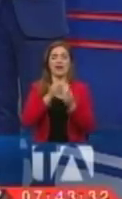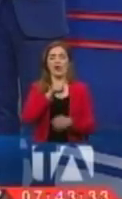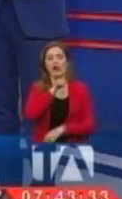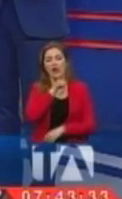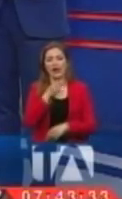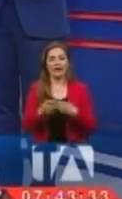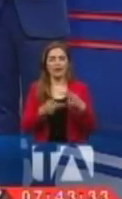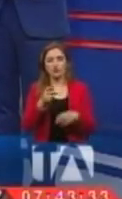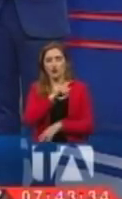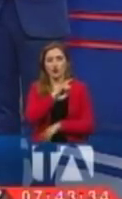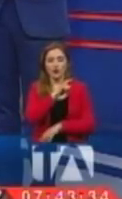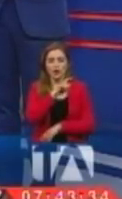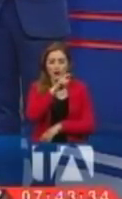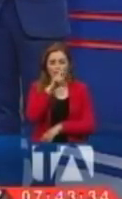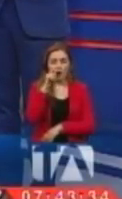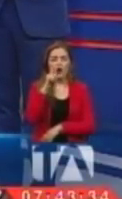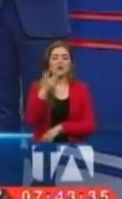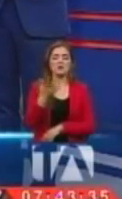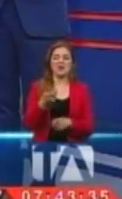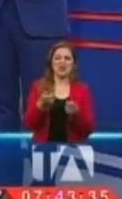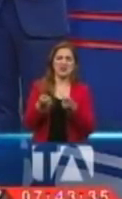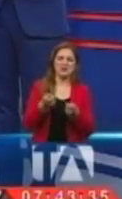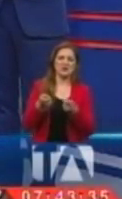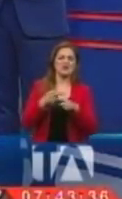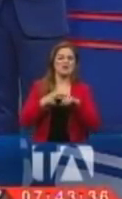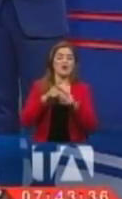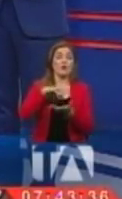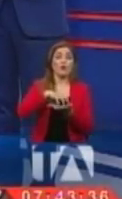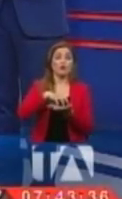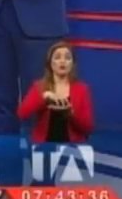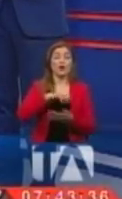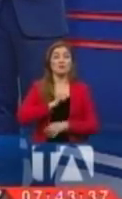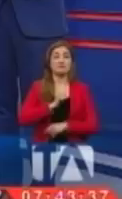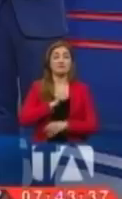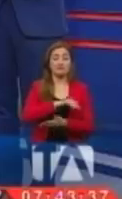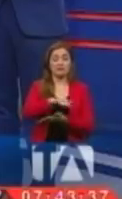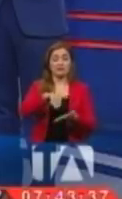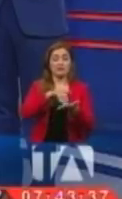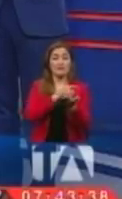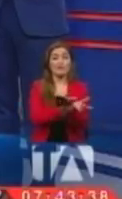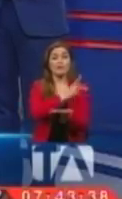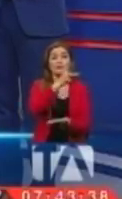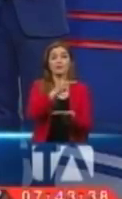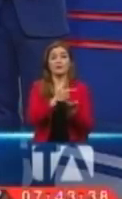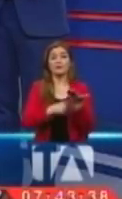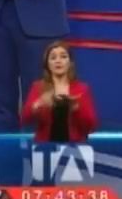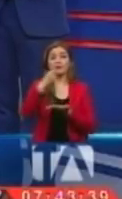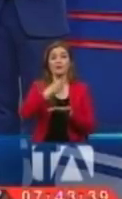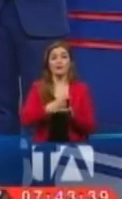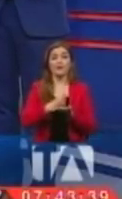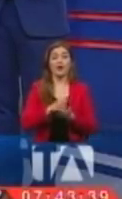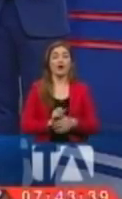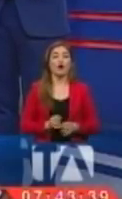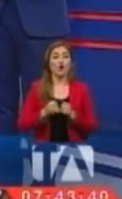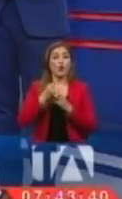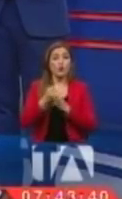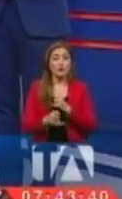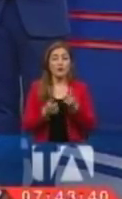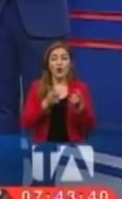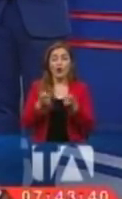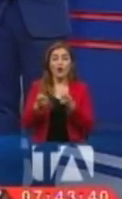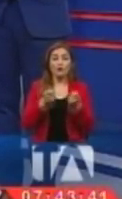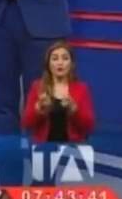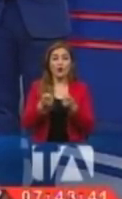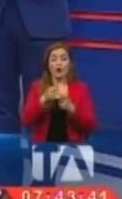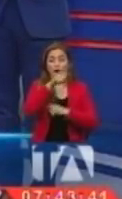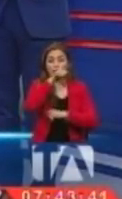narcodelictivas luego de ejecutar varios operativos en las provincias de manabí pichincha y guayas en el último operativo se descubrió la droga que estaba